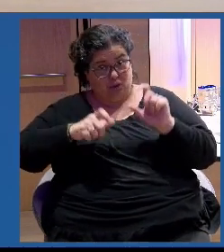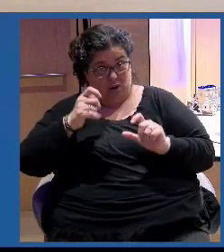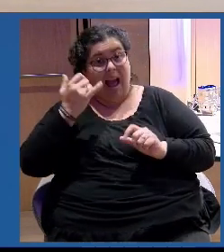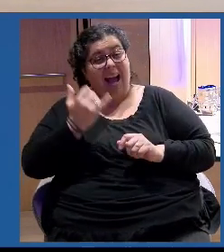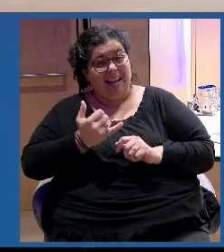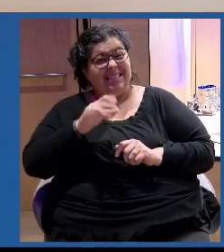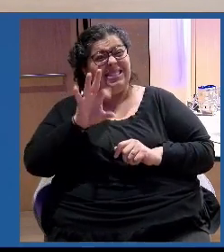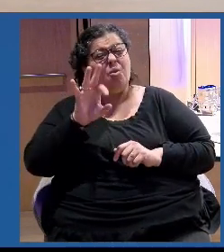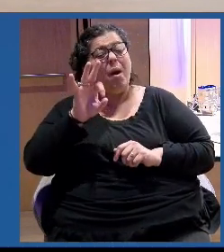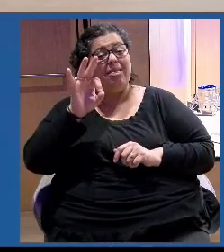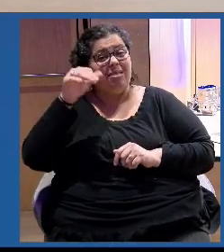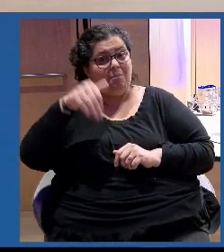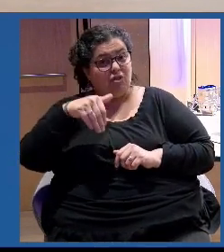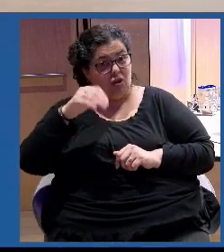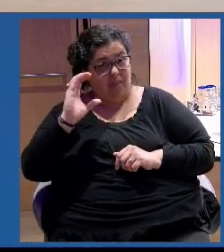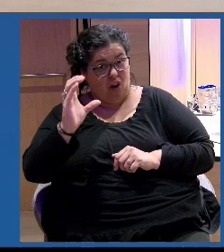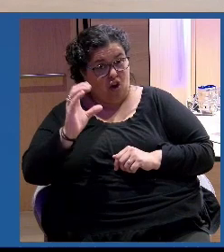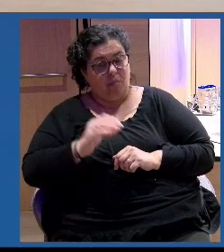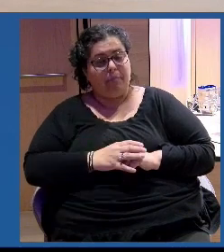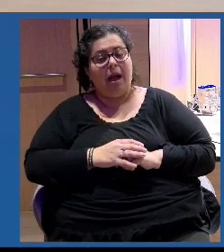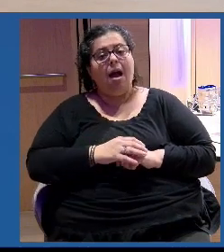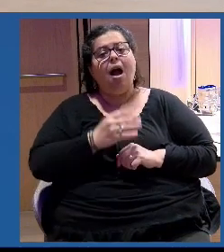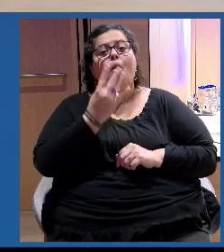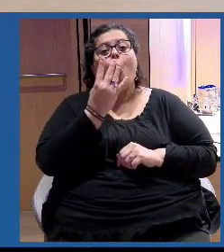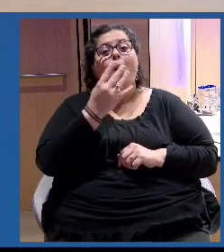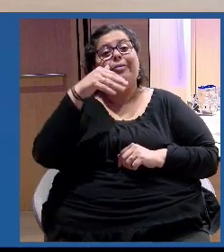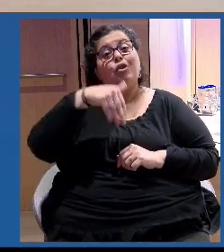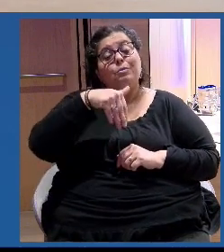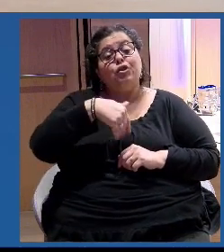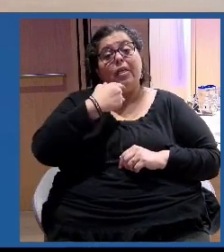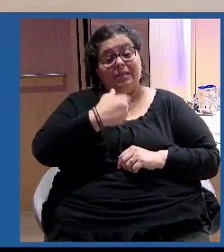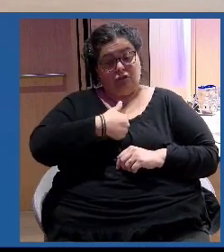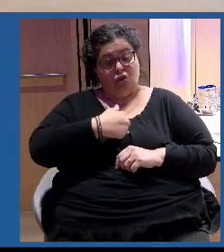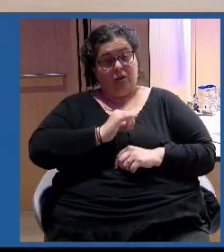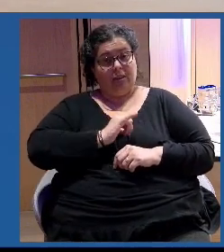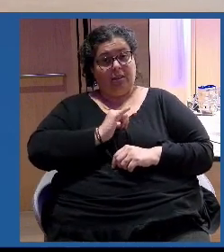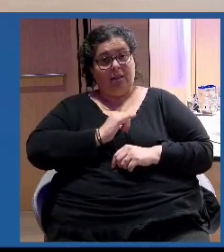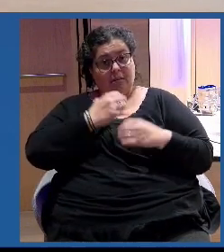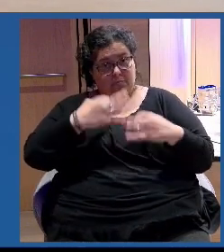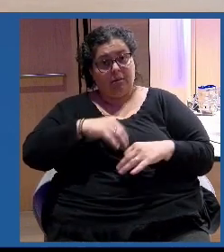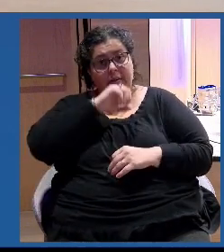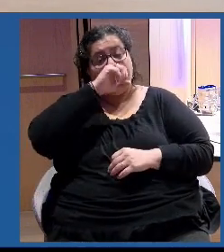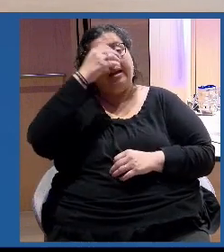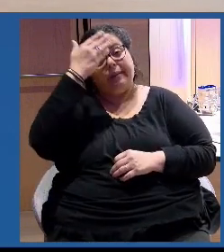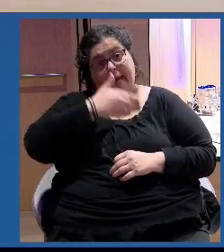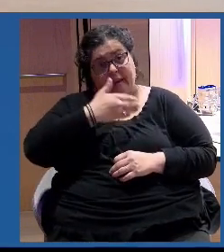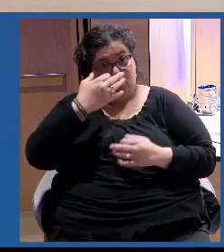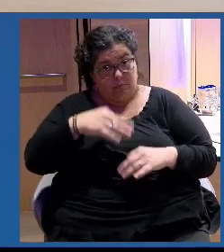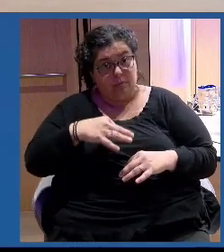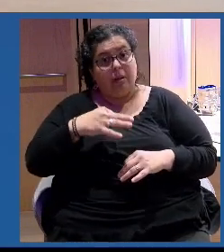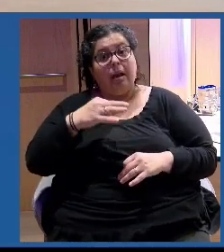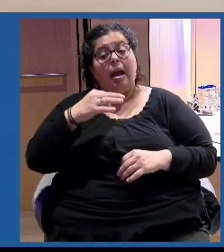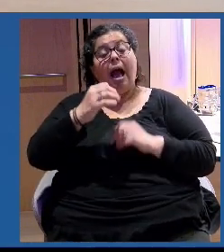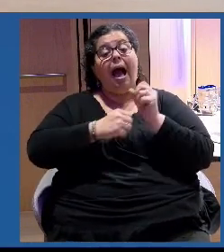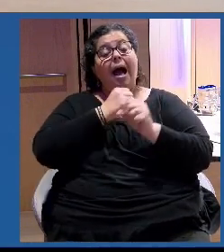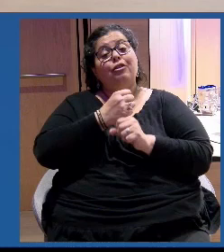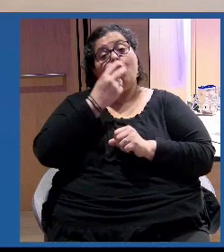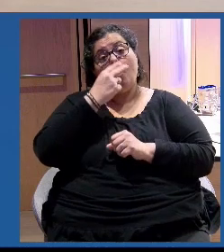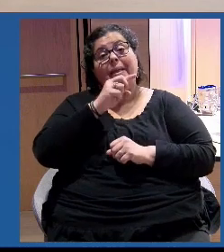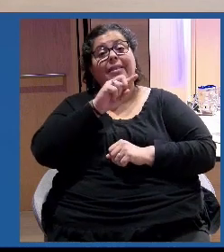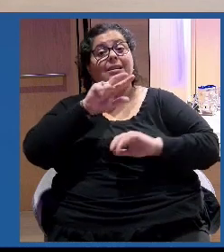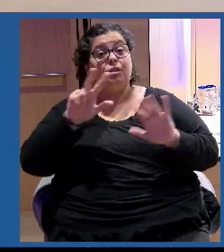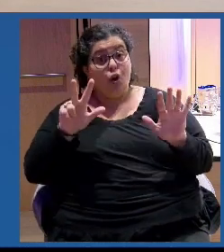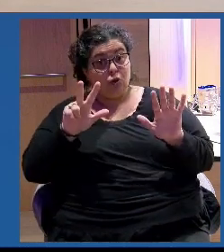colombianos, hayan dicho, sí, yo me identifico como negro, y en el 2018 esa